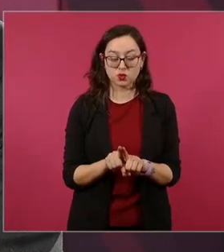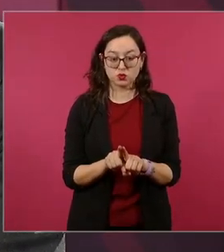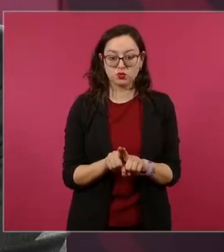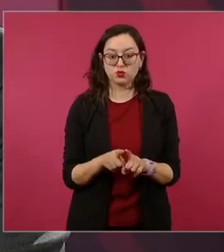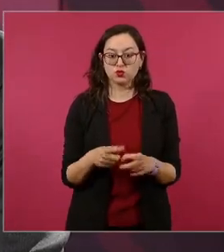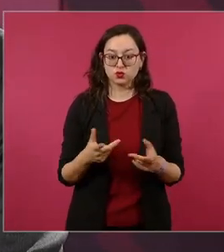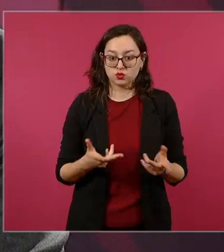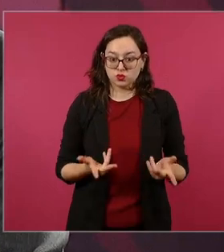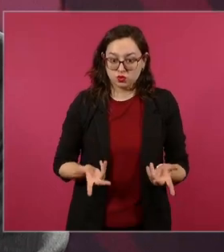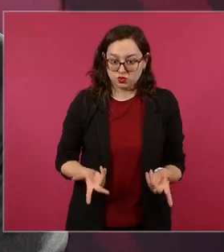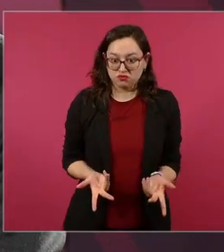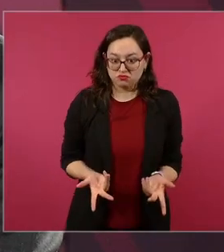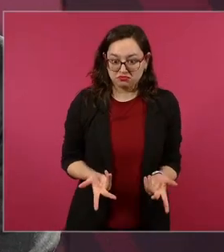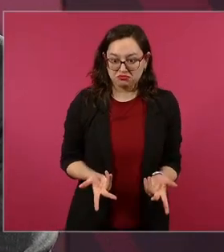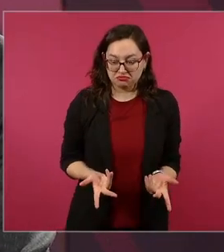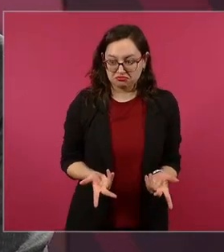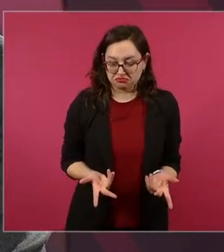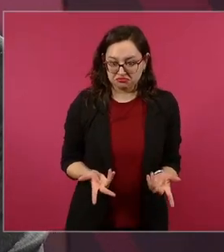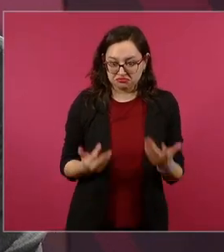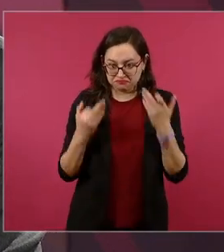de que el pueblo